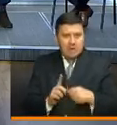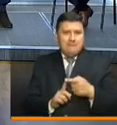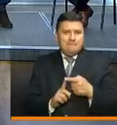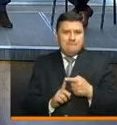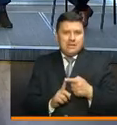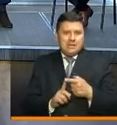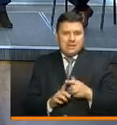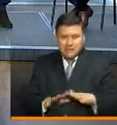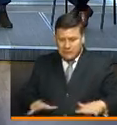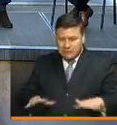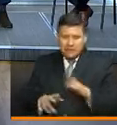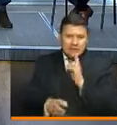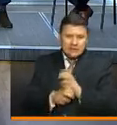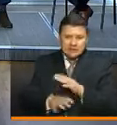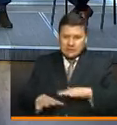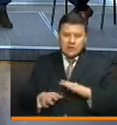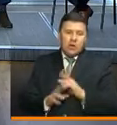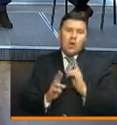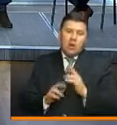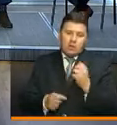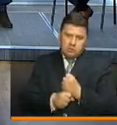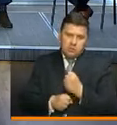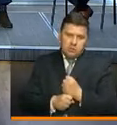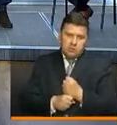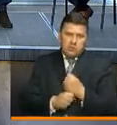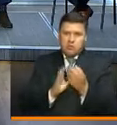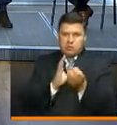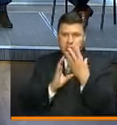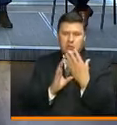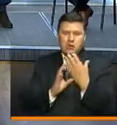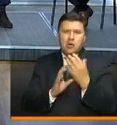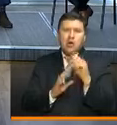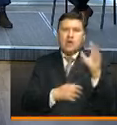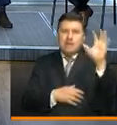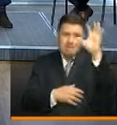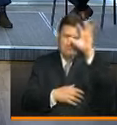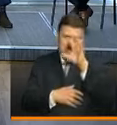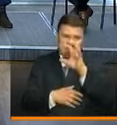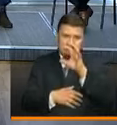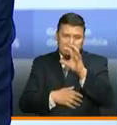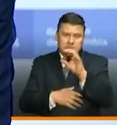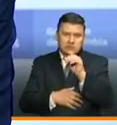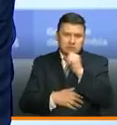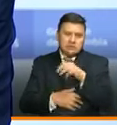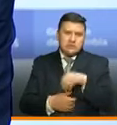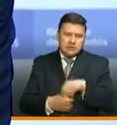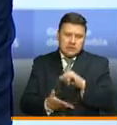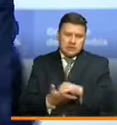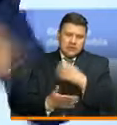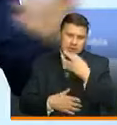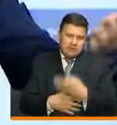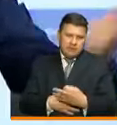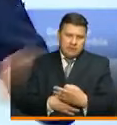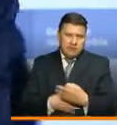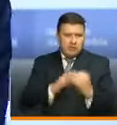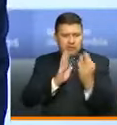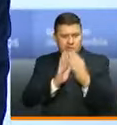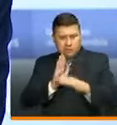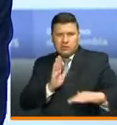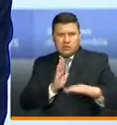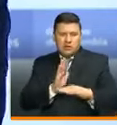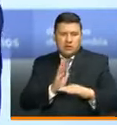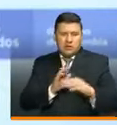de este escenario de dificultad y vamos a ser un proveedor de otros países que vienen detrás en esta realidad, en enfrentar